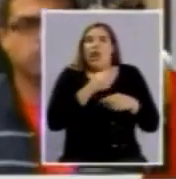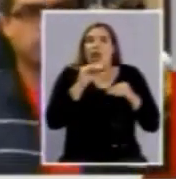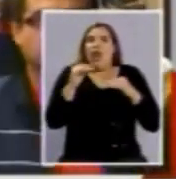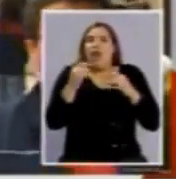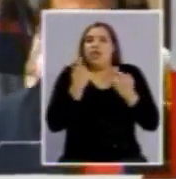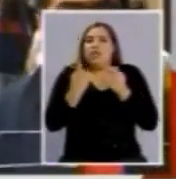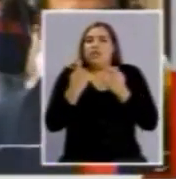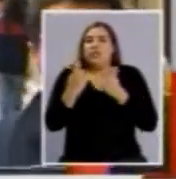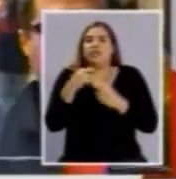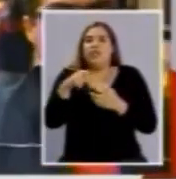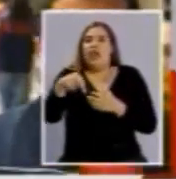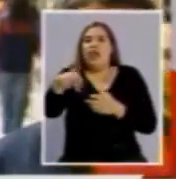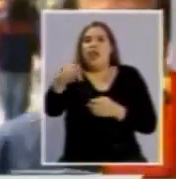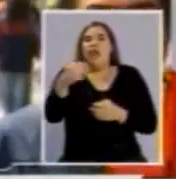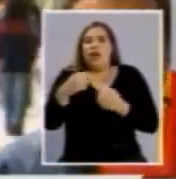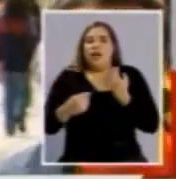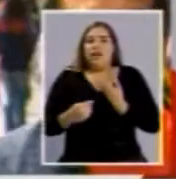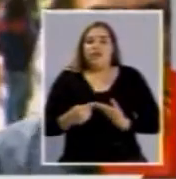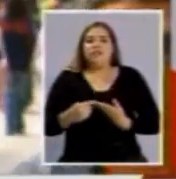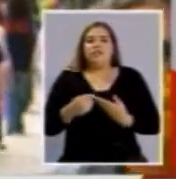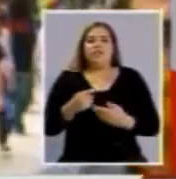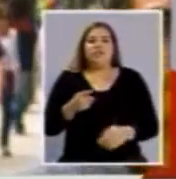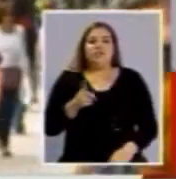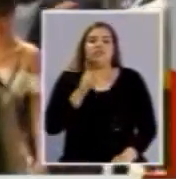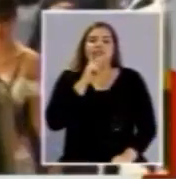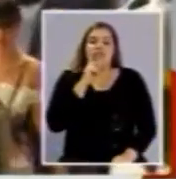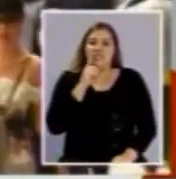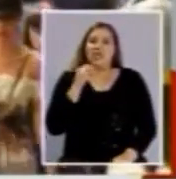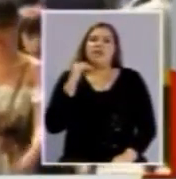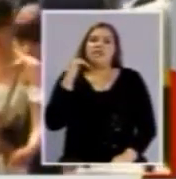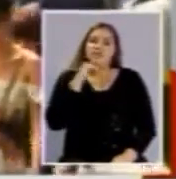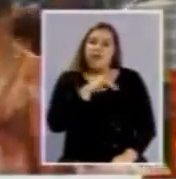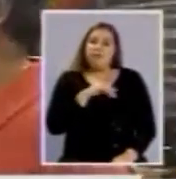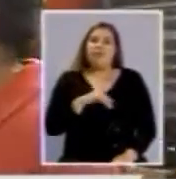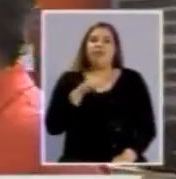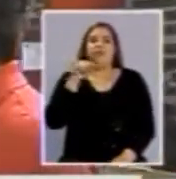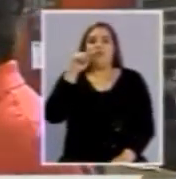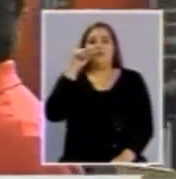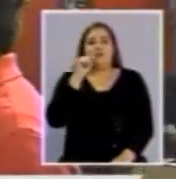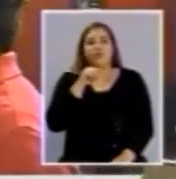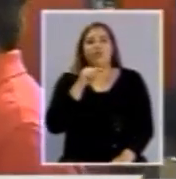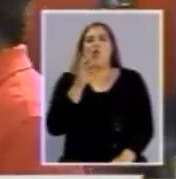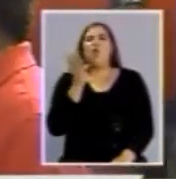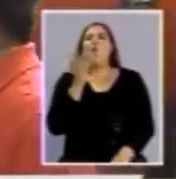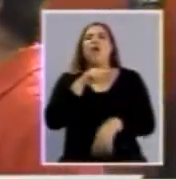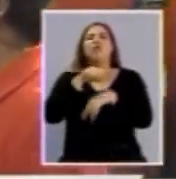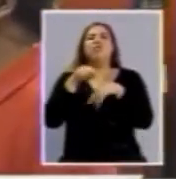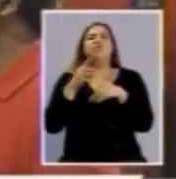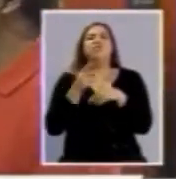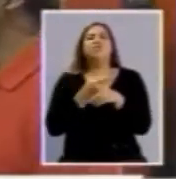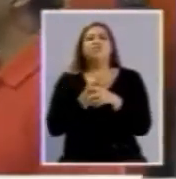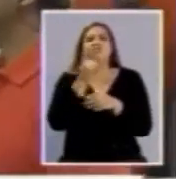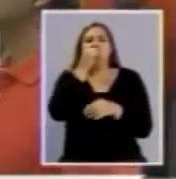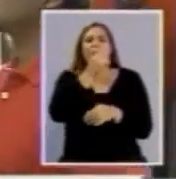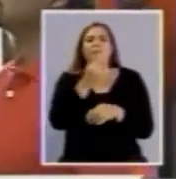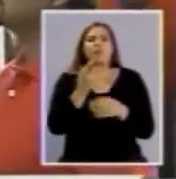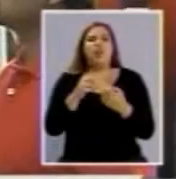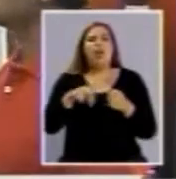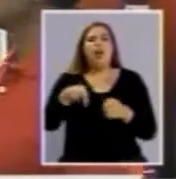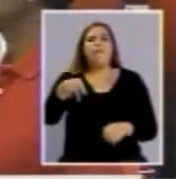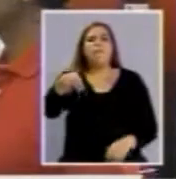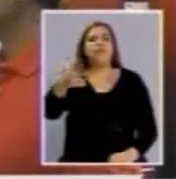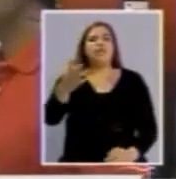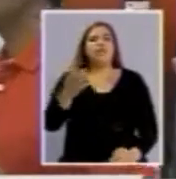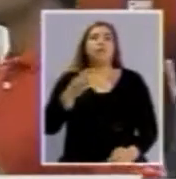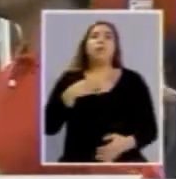conversacional. Y eso es fundamentalmente... Tiene que ser ágil, si no, no rinde. Y eso fundamentalmente... ¿Cuánto rato hay que caminar para que sea eficiente? Porque, por ejemplo, salir